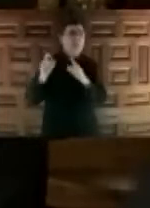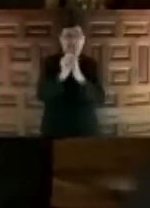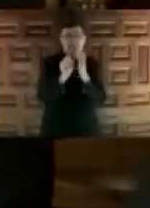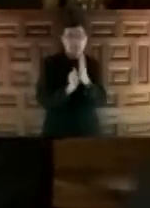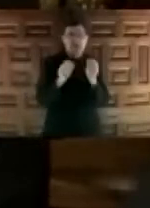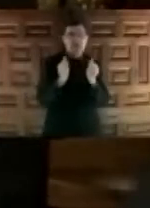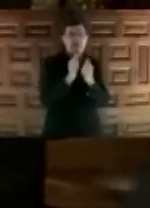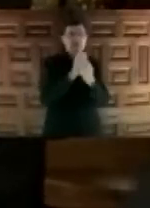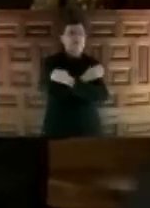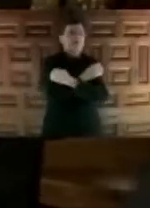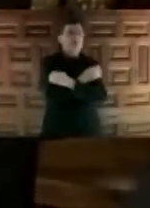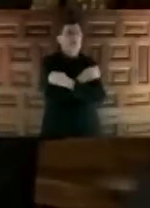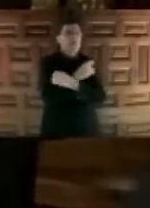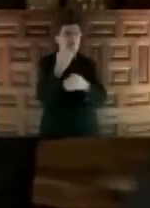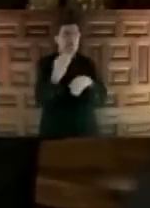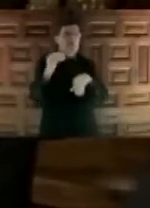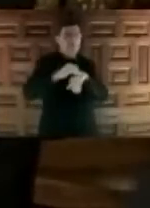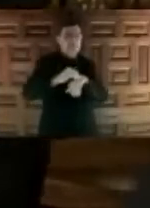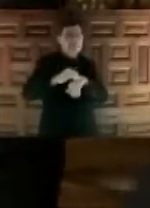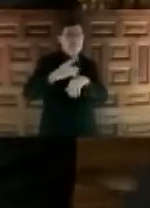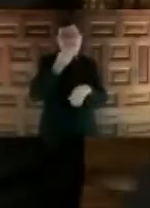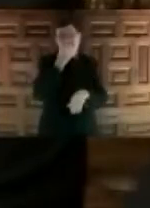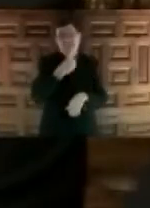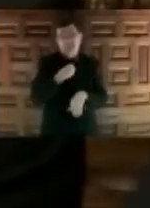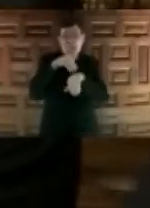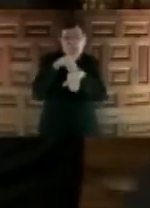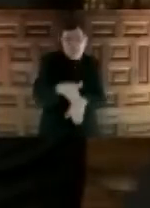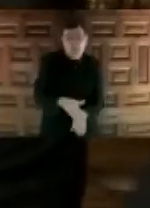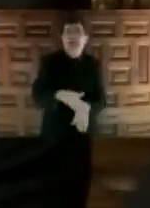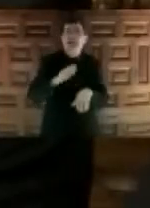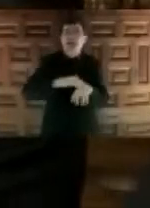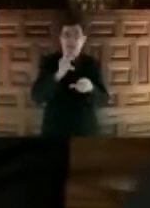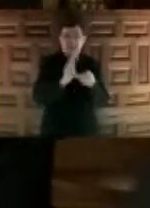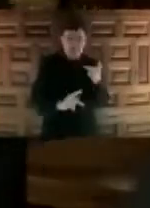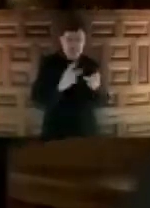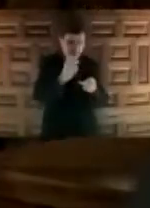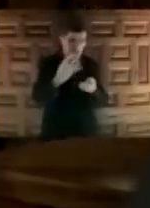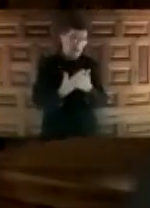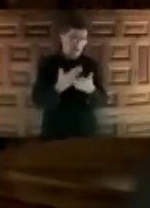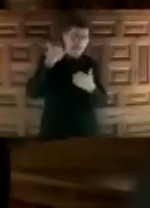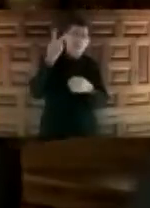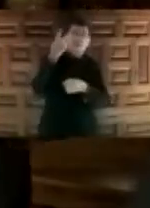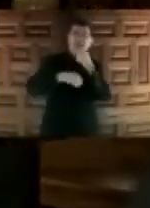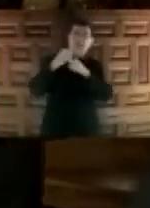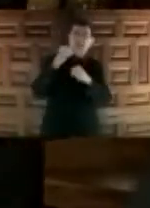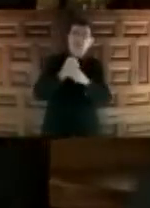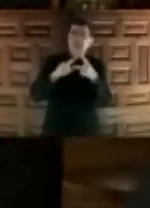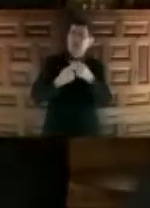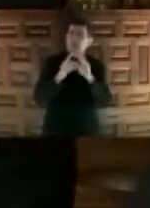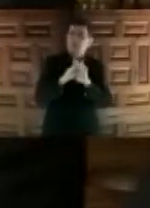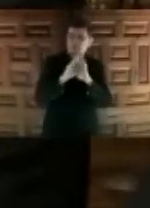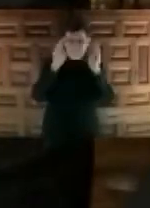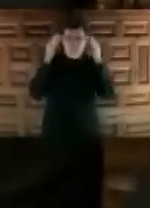sistema educativo que obligó, digamos, a que en esta etapa, ya hace casi 2 años,